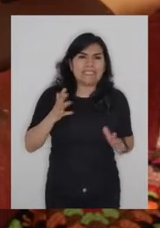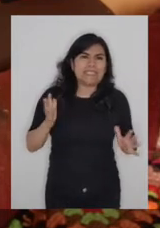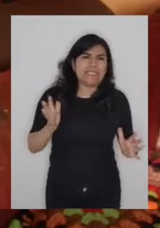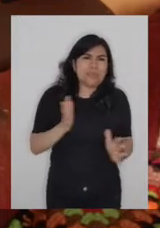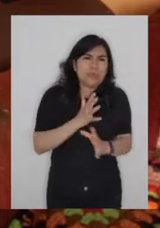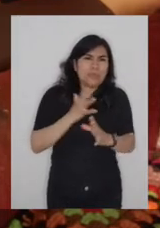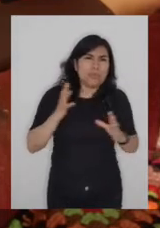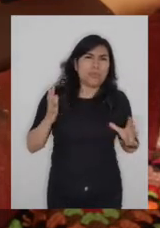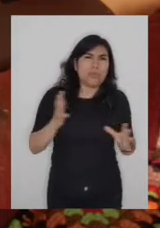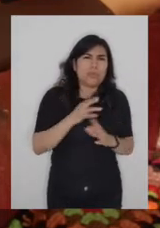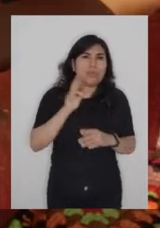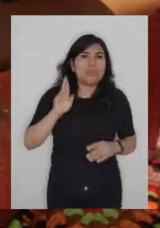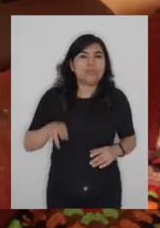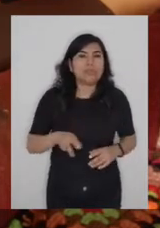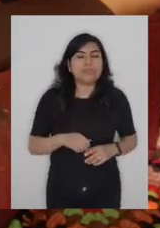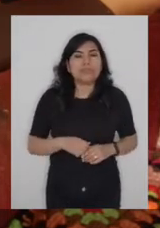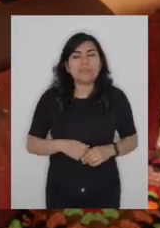del sur